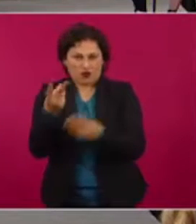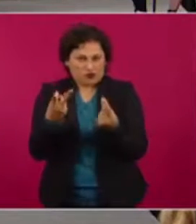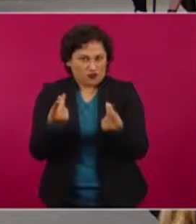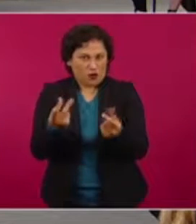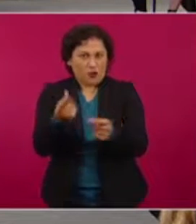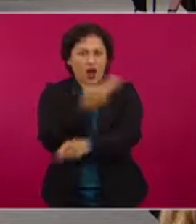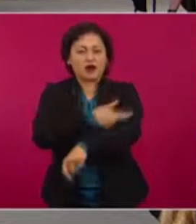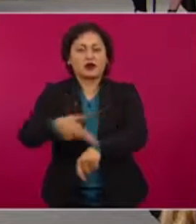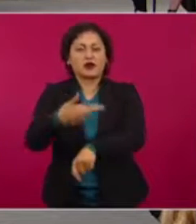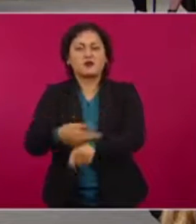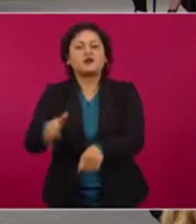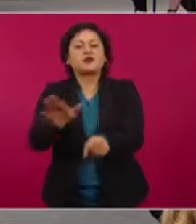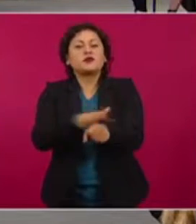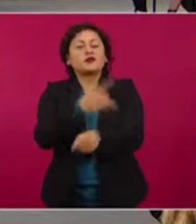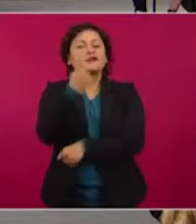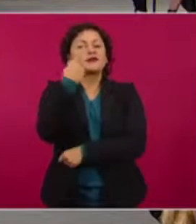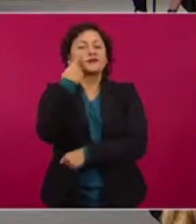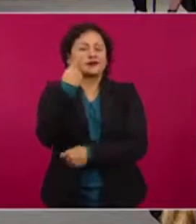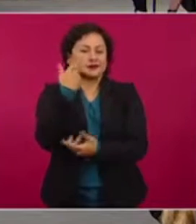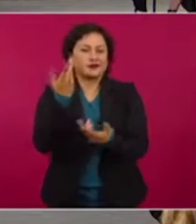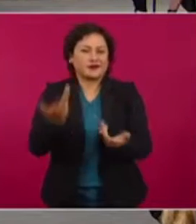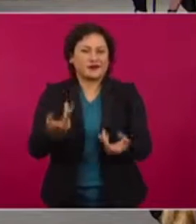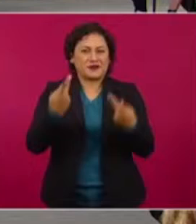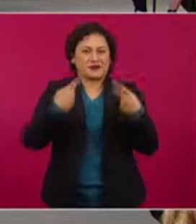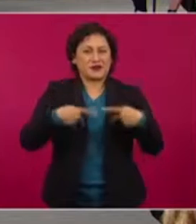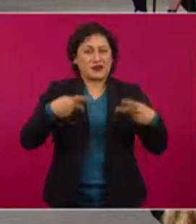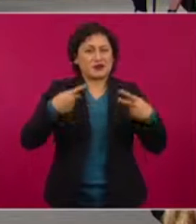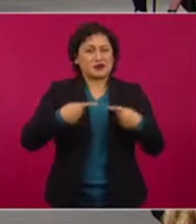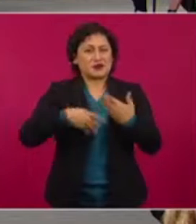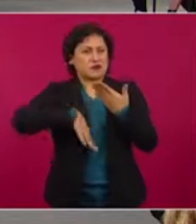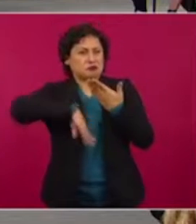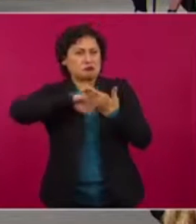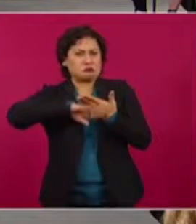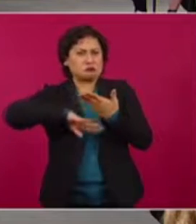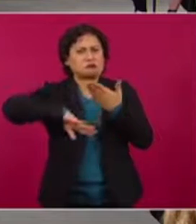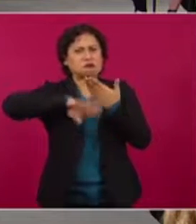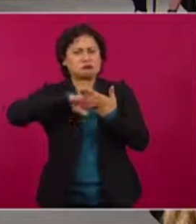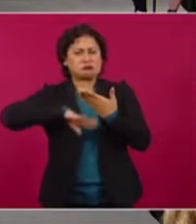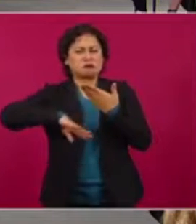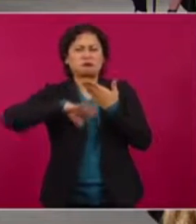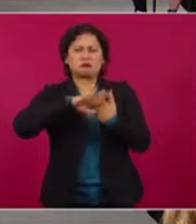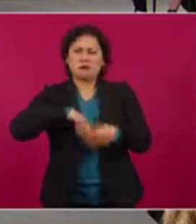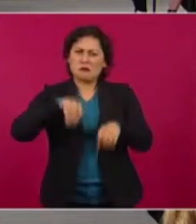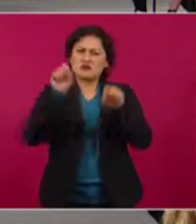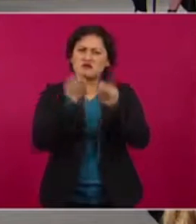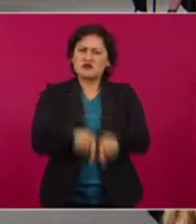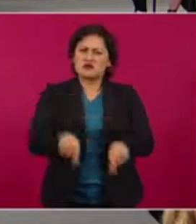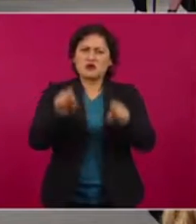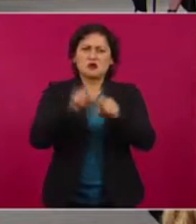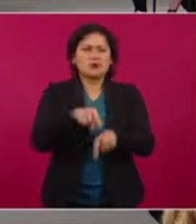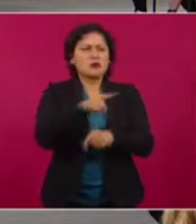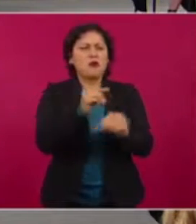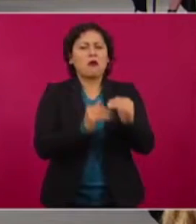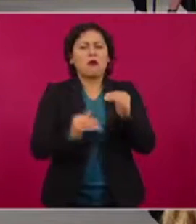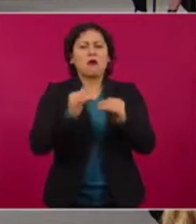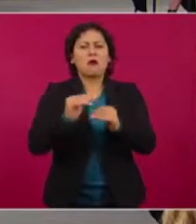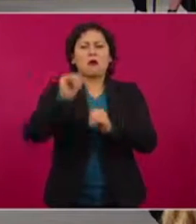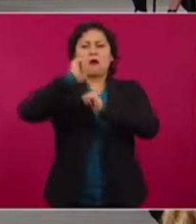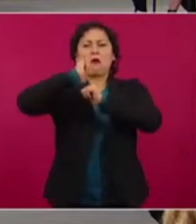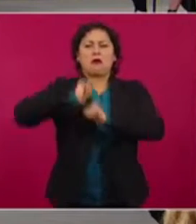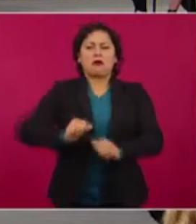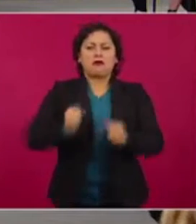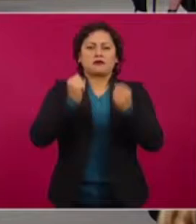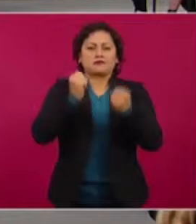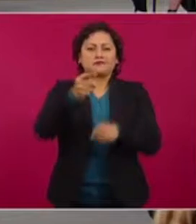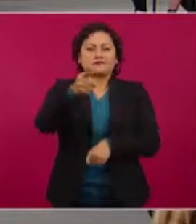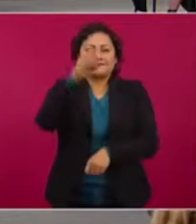porque estas personas siguen agrediendo y siguen obteniendo poder pero no nada más, si agreden a un periodista,